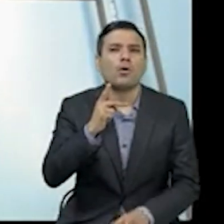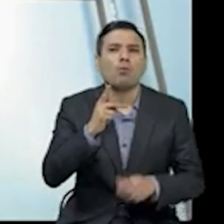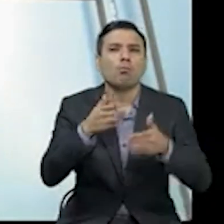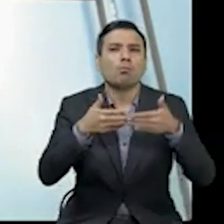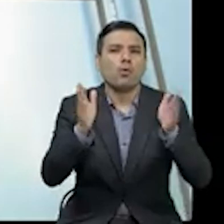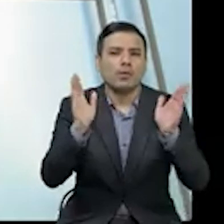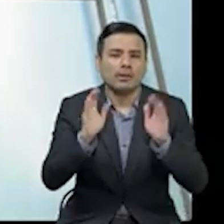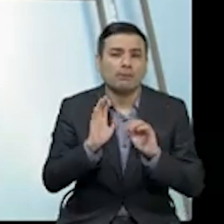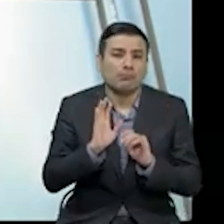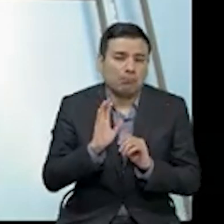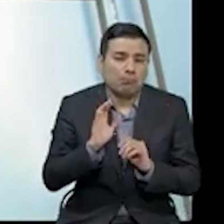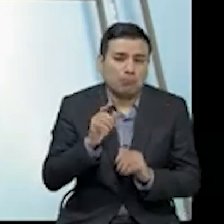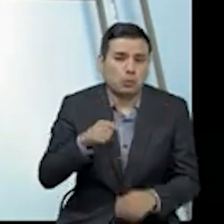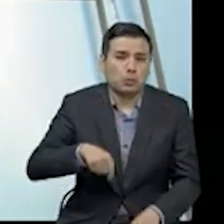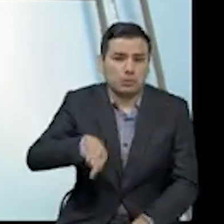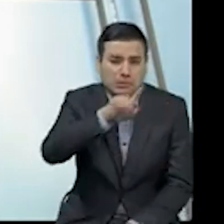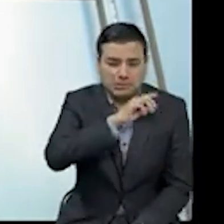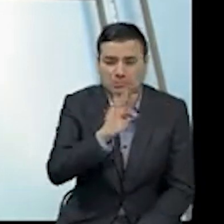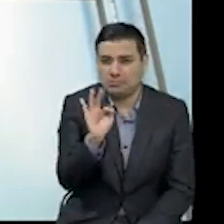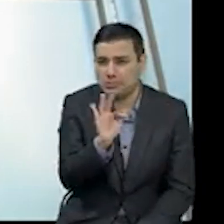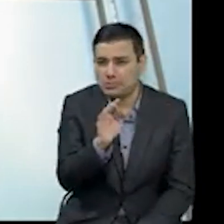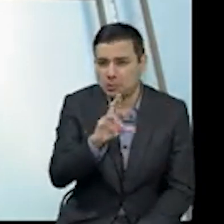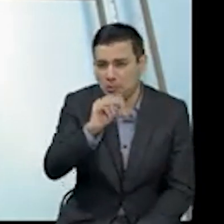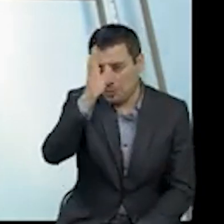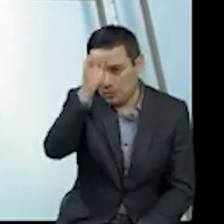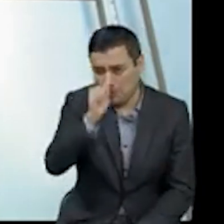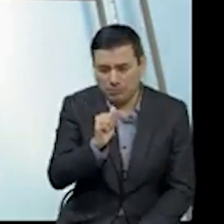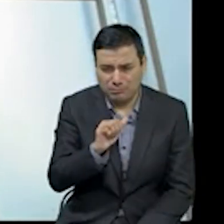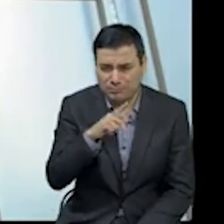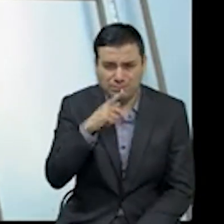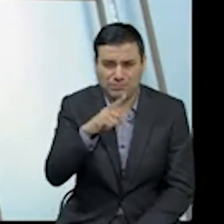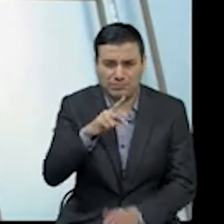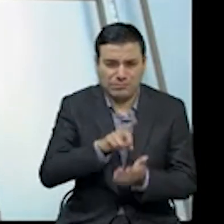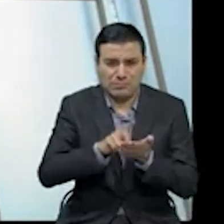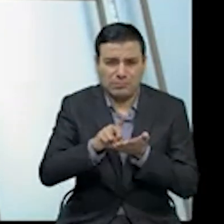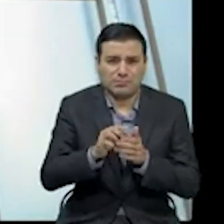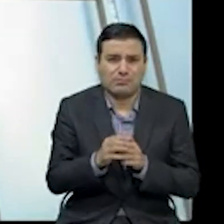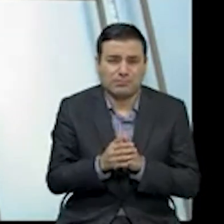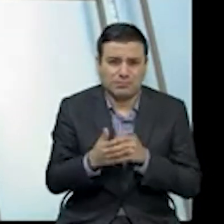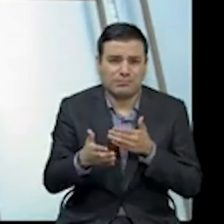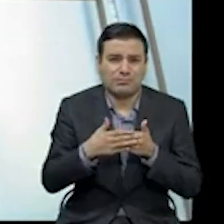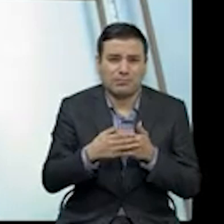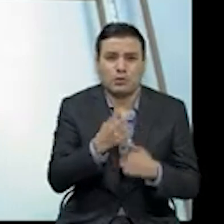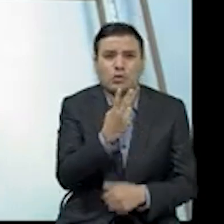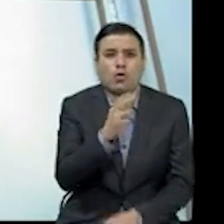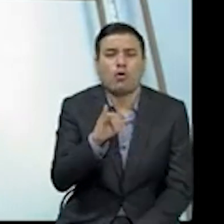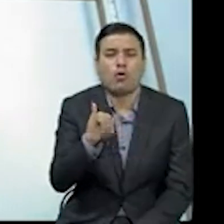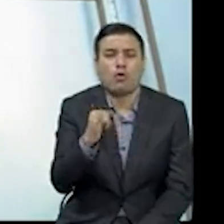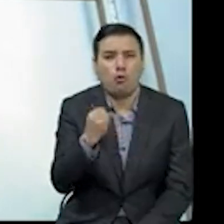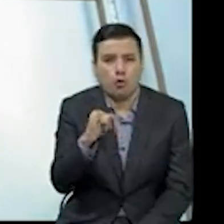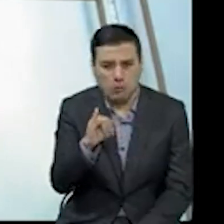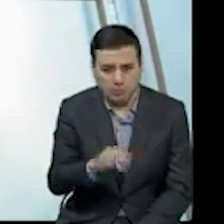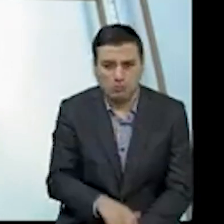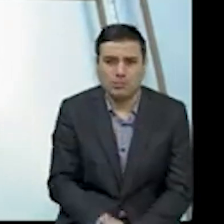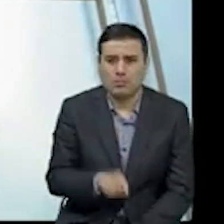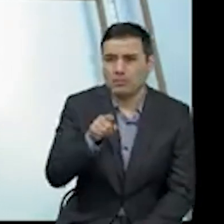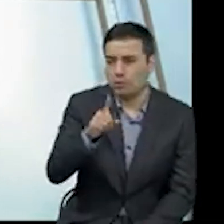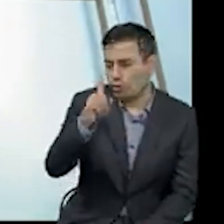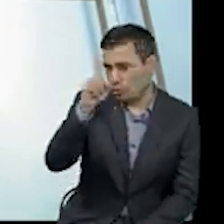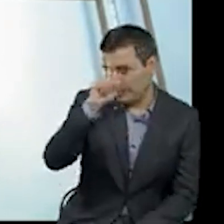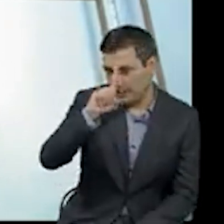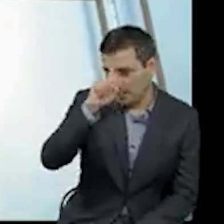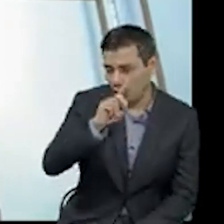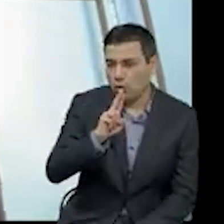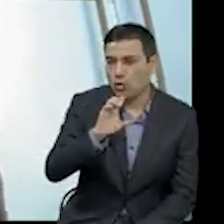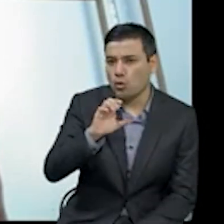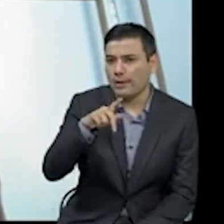no con bueno, tienen el 2 de junio, consejero Quib y representante del PRD,